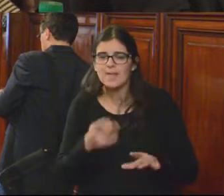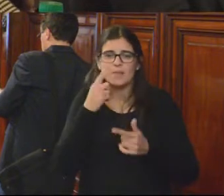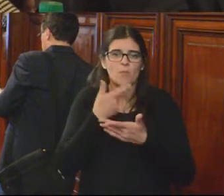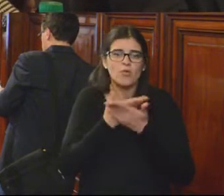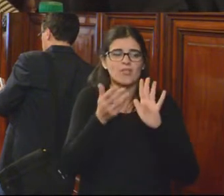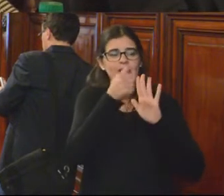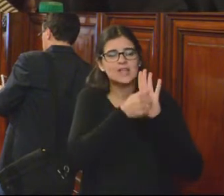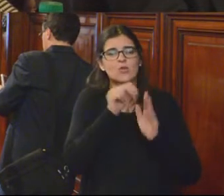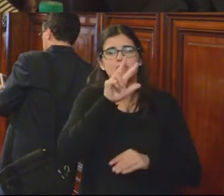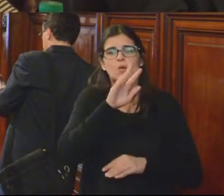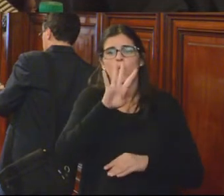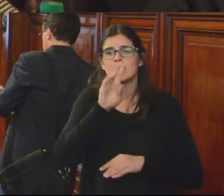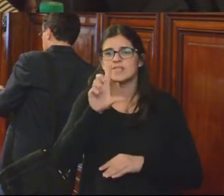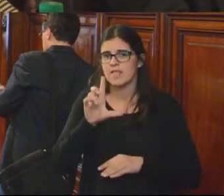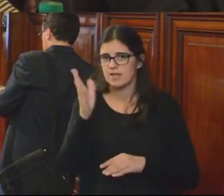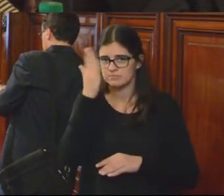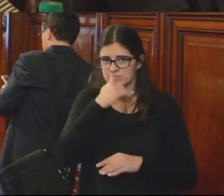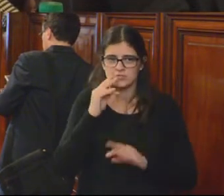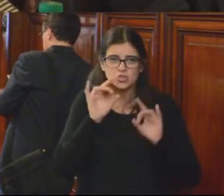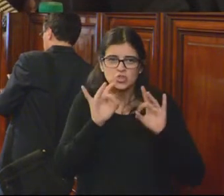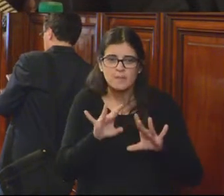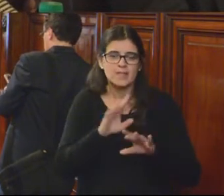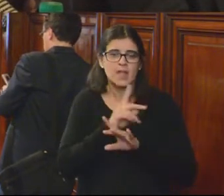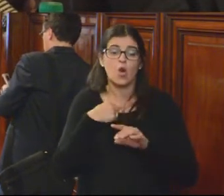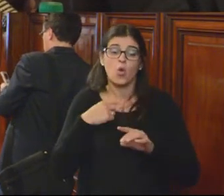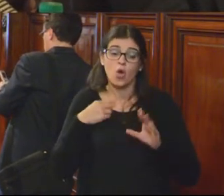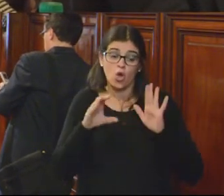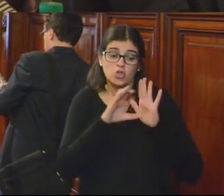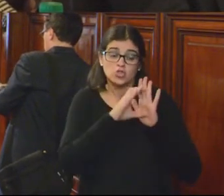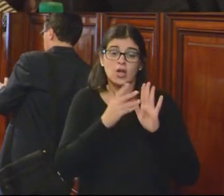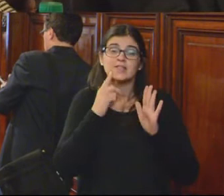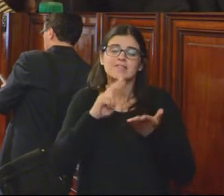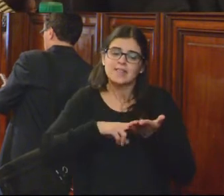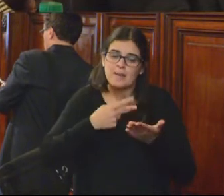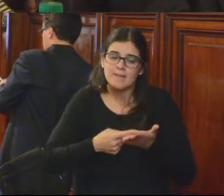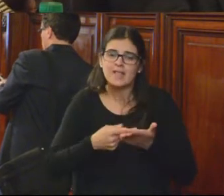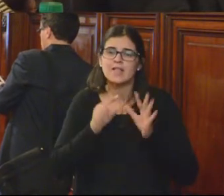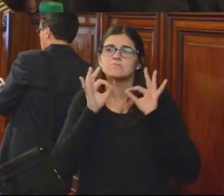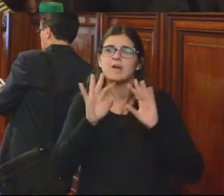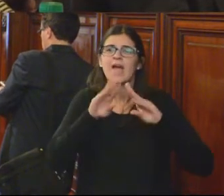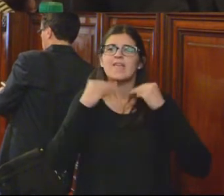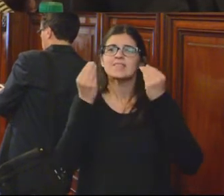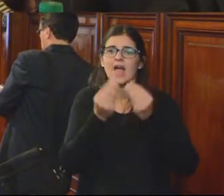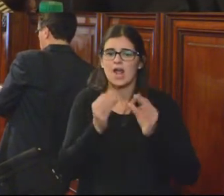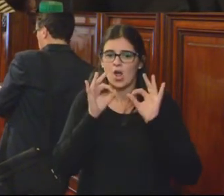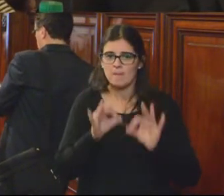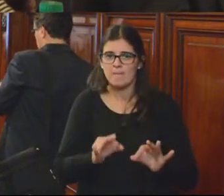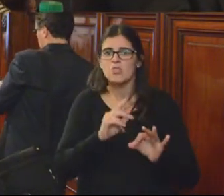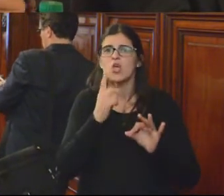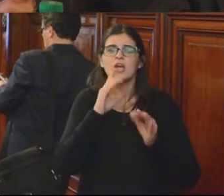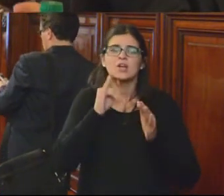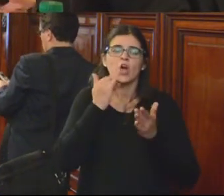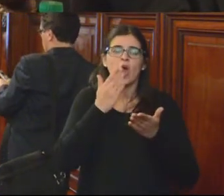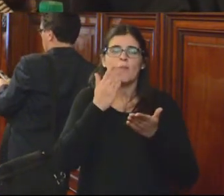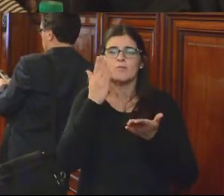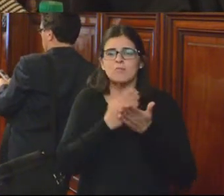artículo 347. Nuestra Constitución se interpreta de manera integral, no puede ser sesgada y que un